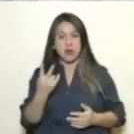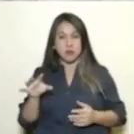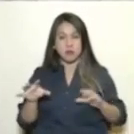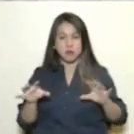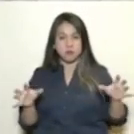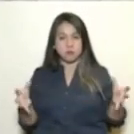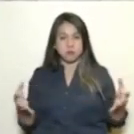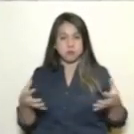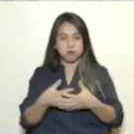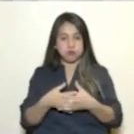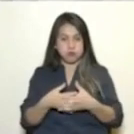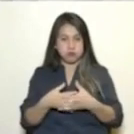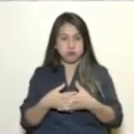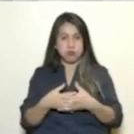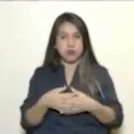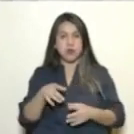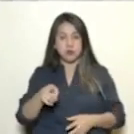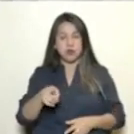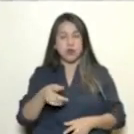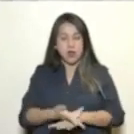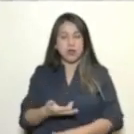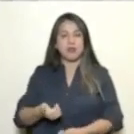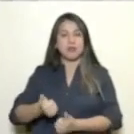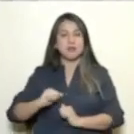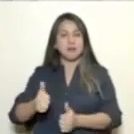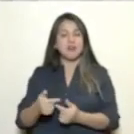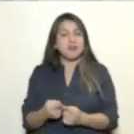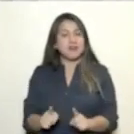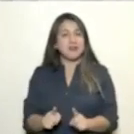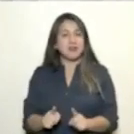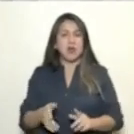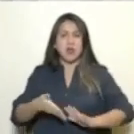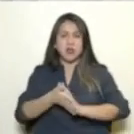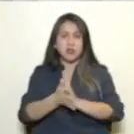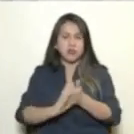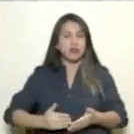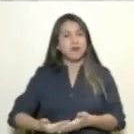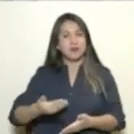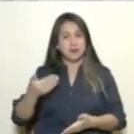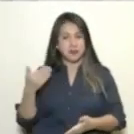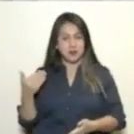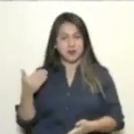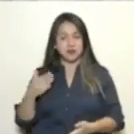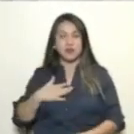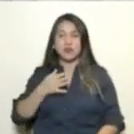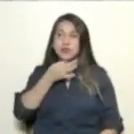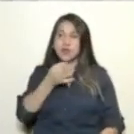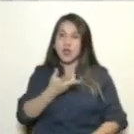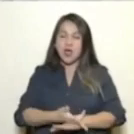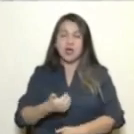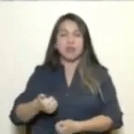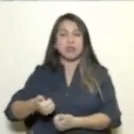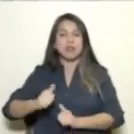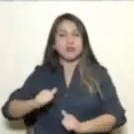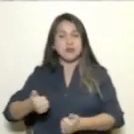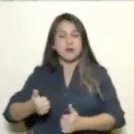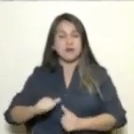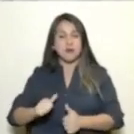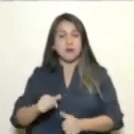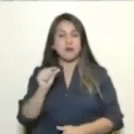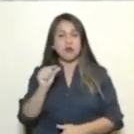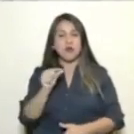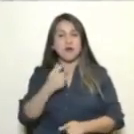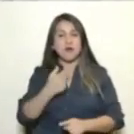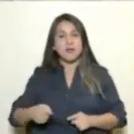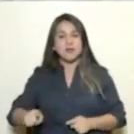juntan, entonces usted tiene un desafío que es distinto a todo lo anterior. Yo diría que es un desafío como pocas veces,